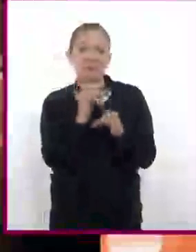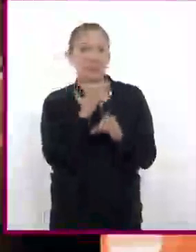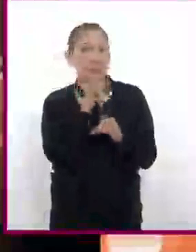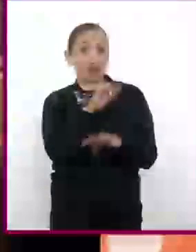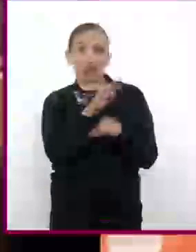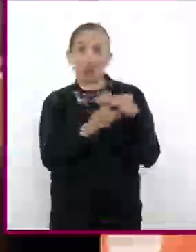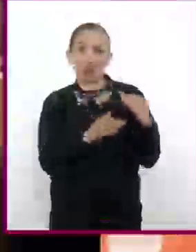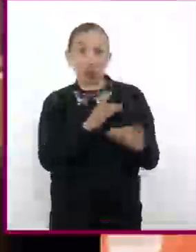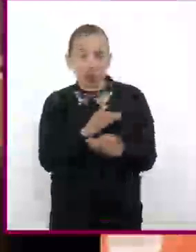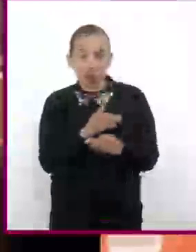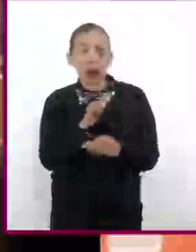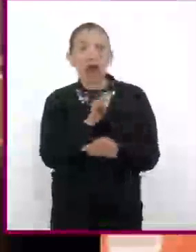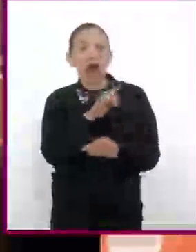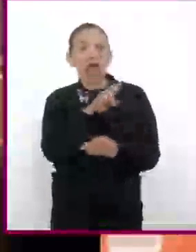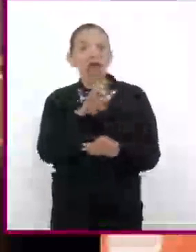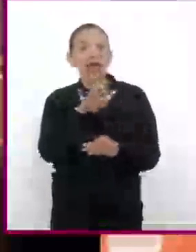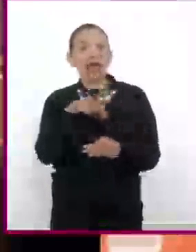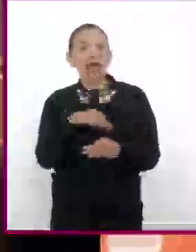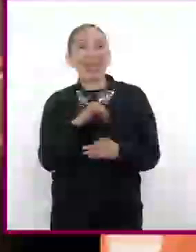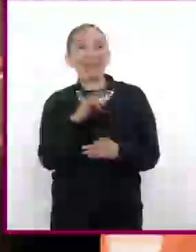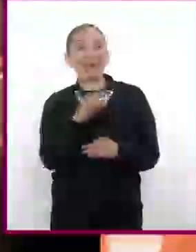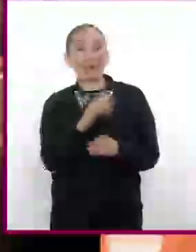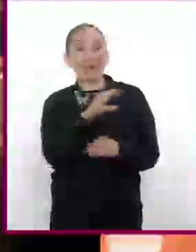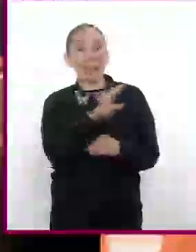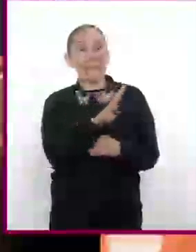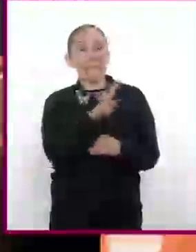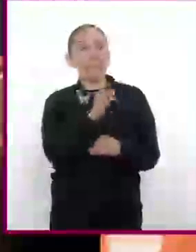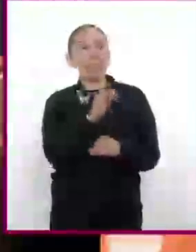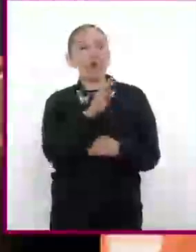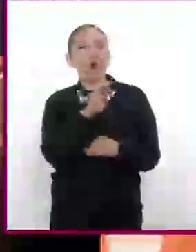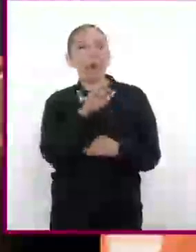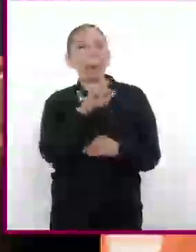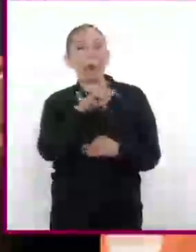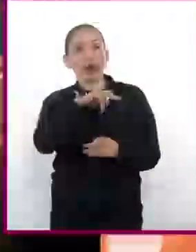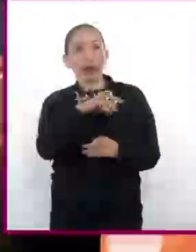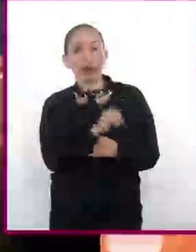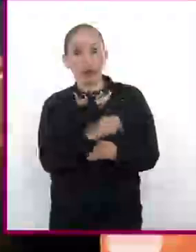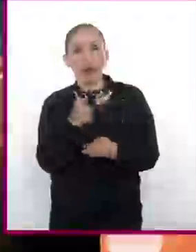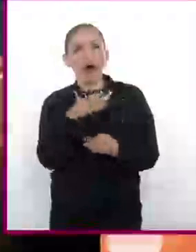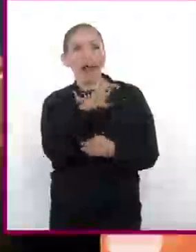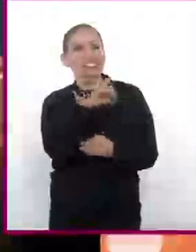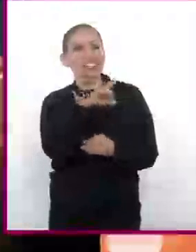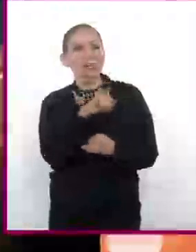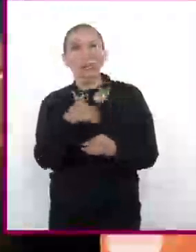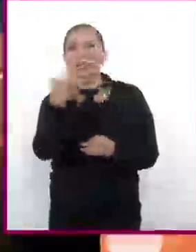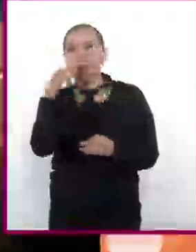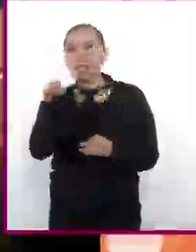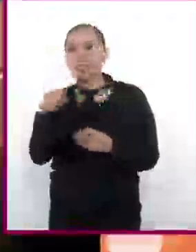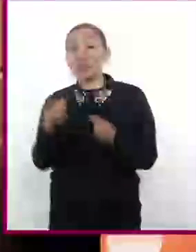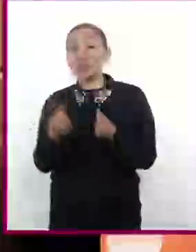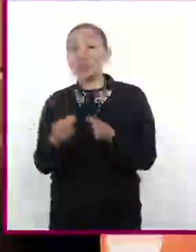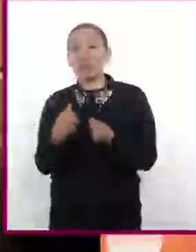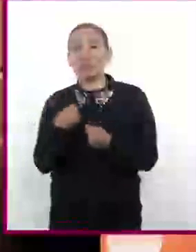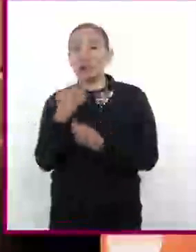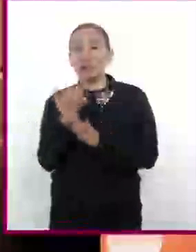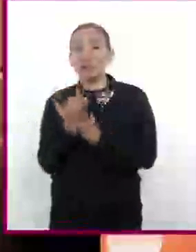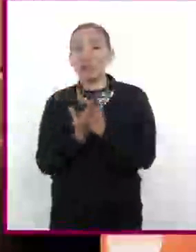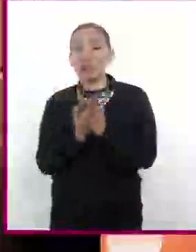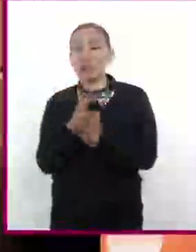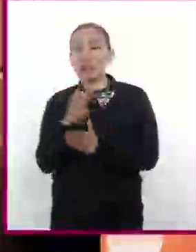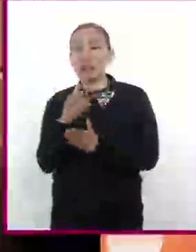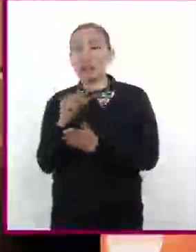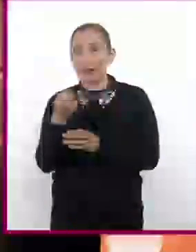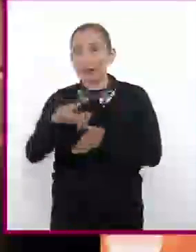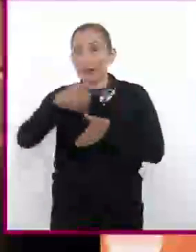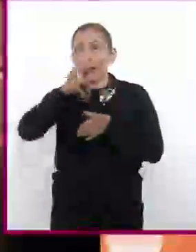Por ejemplo, Arrhenius clasificó el bicarbonato de sodio como ácido. Y sin embargo, sabemos que esta sustancia disminuye la acidez por